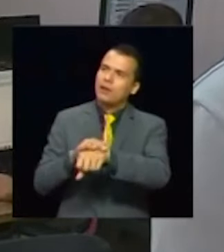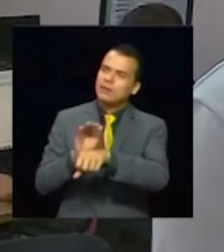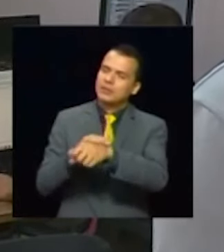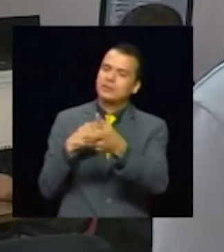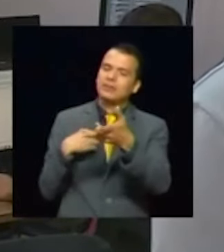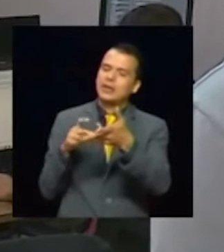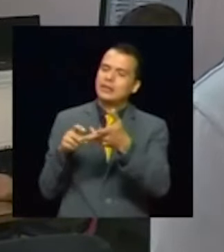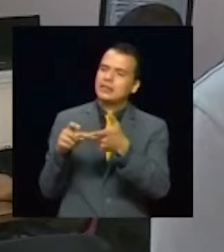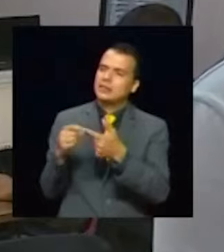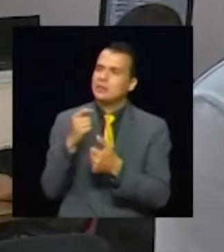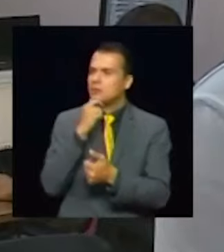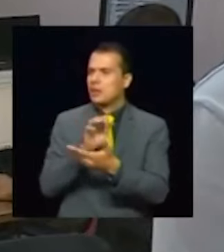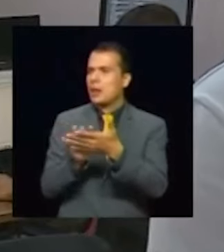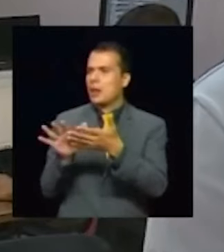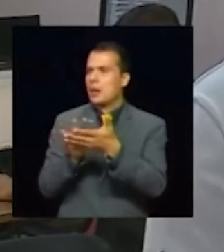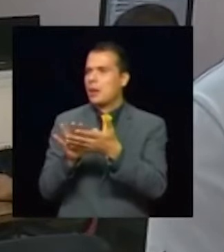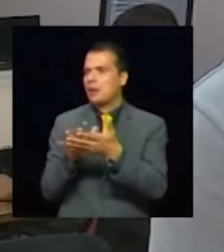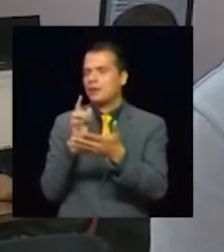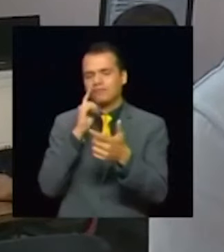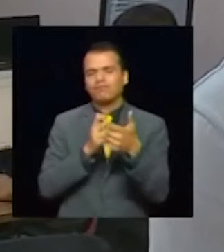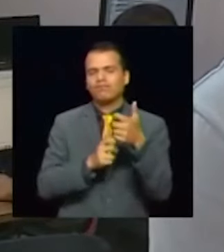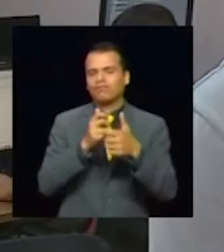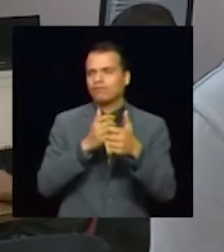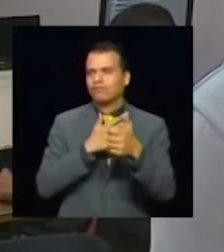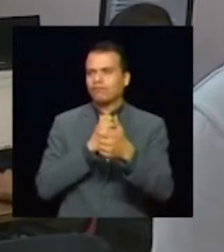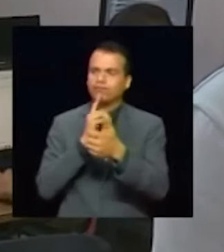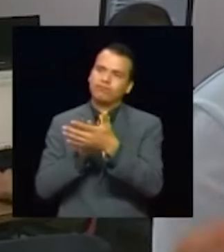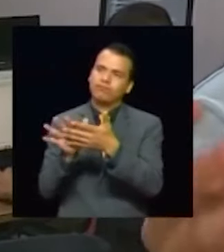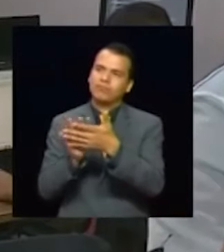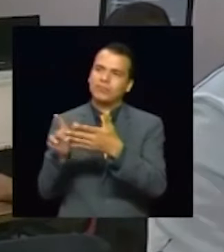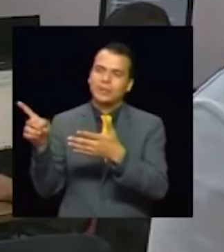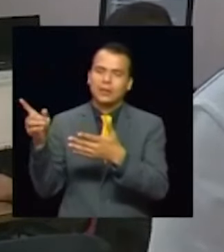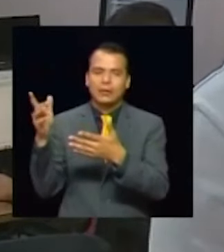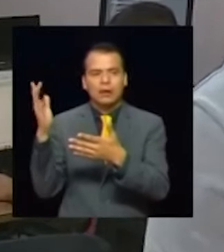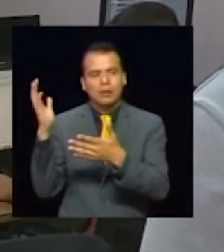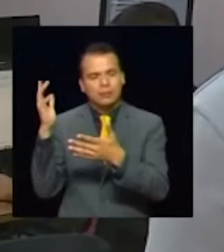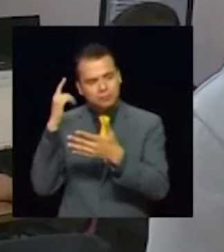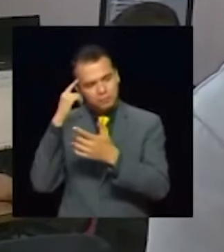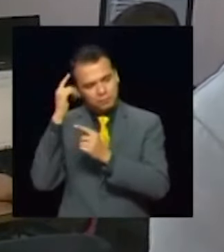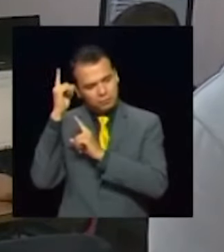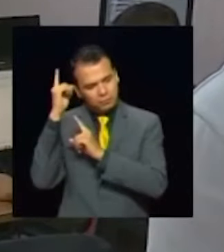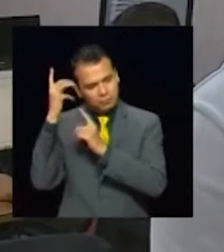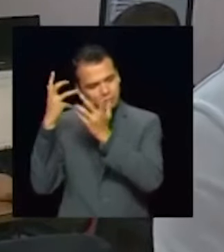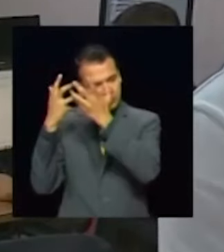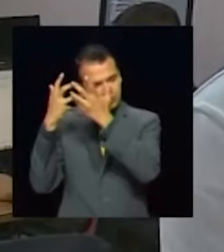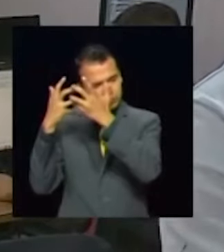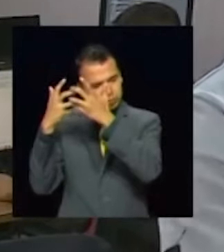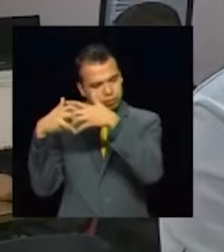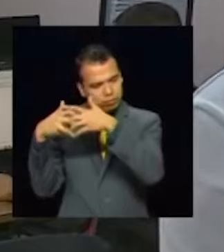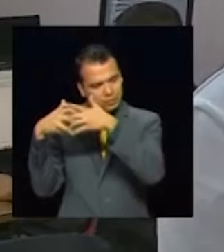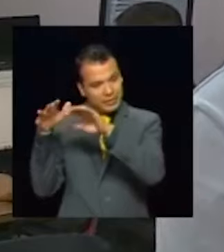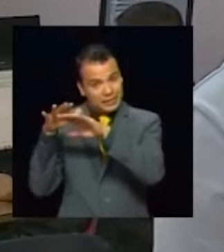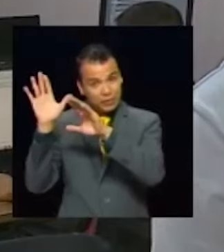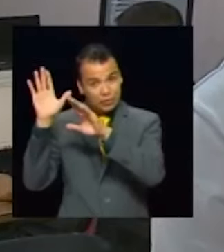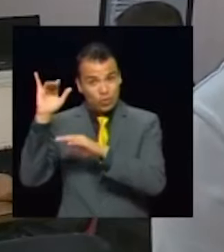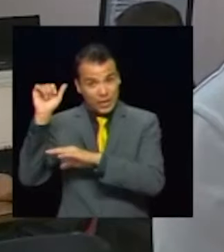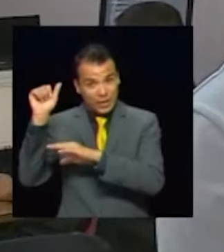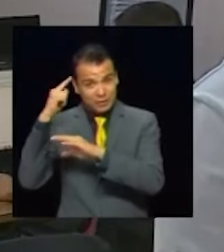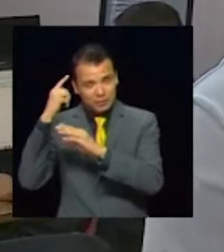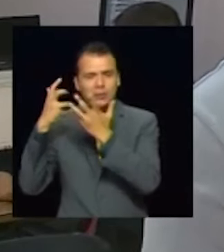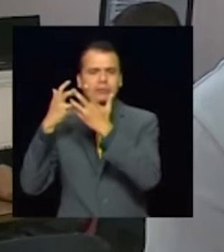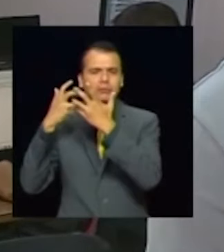necesidades, qué problemas tiene tu empresa y ya él analiza todo eso y te propone